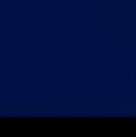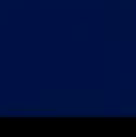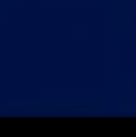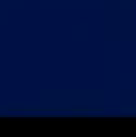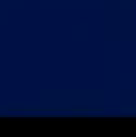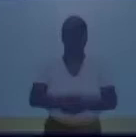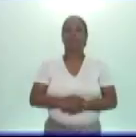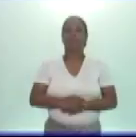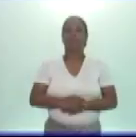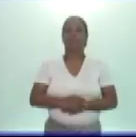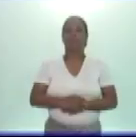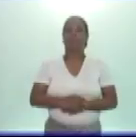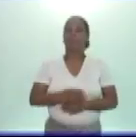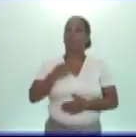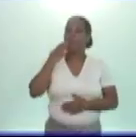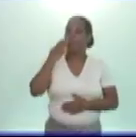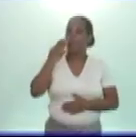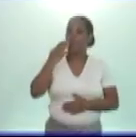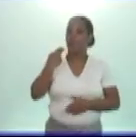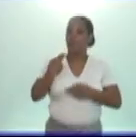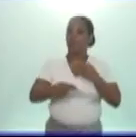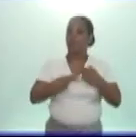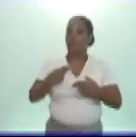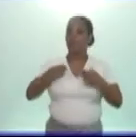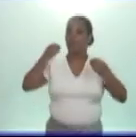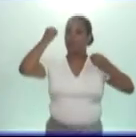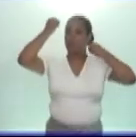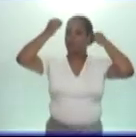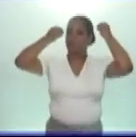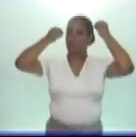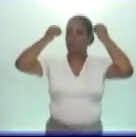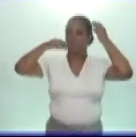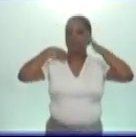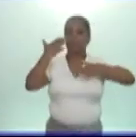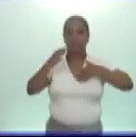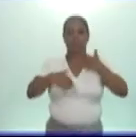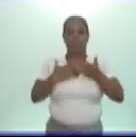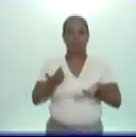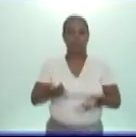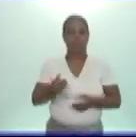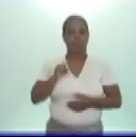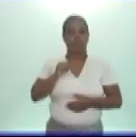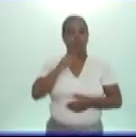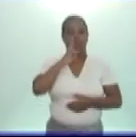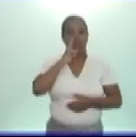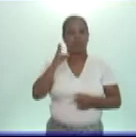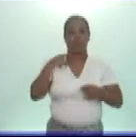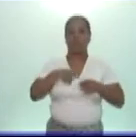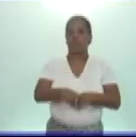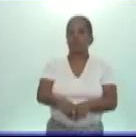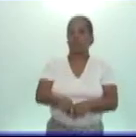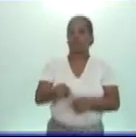Bueno, vamos entonces a hacer el análisis del problema y a solucionarlos de manera conjunta.